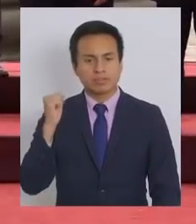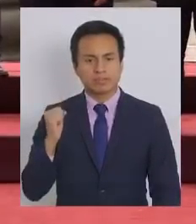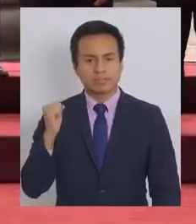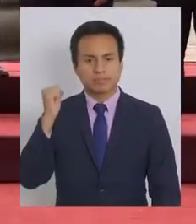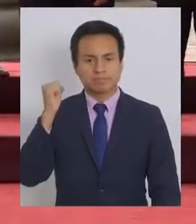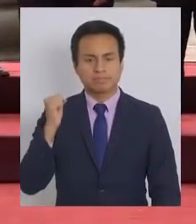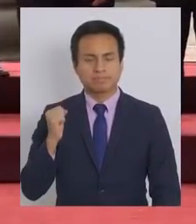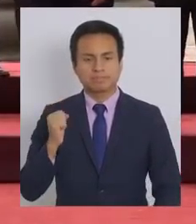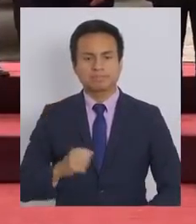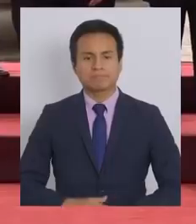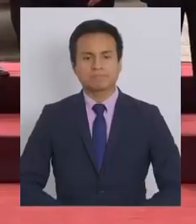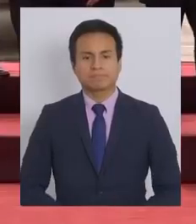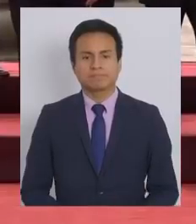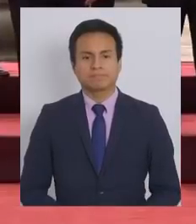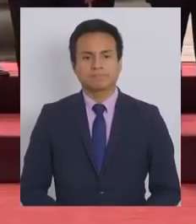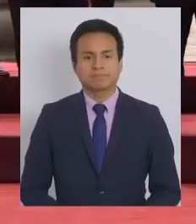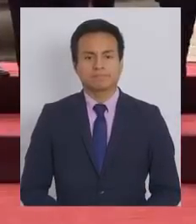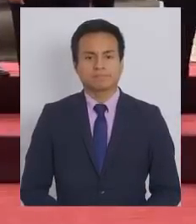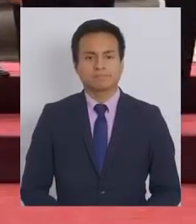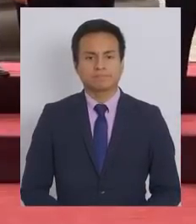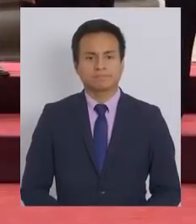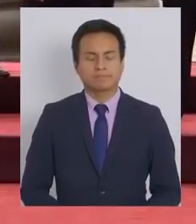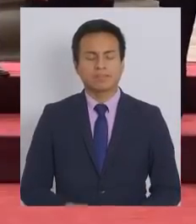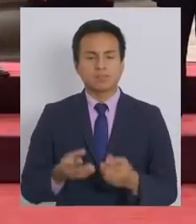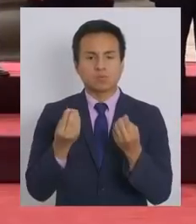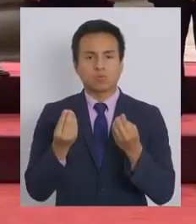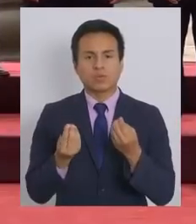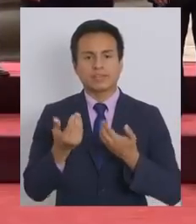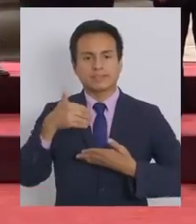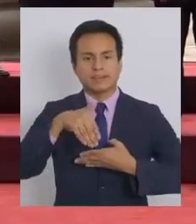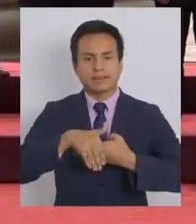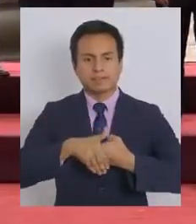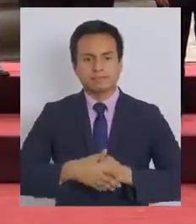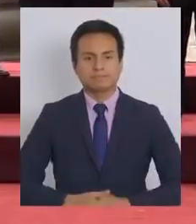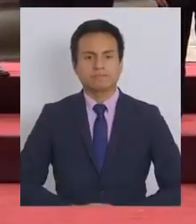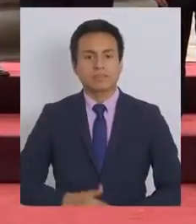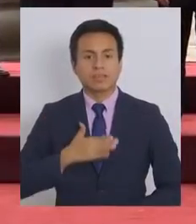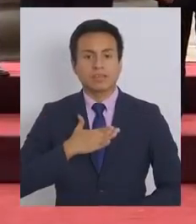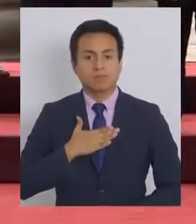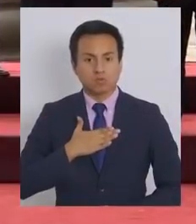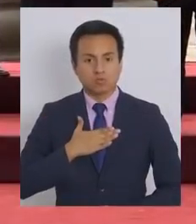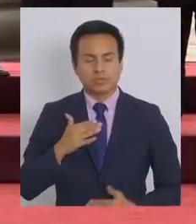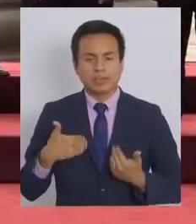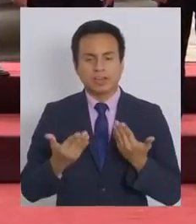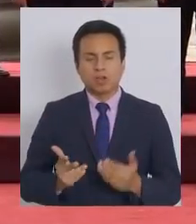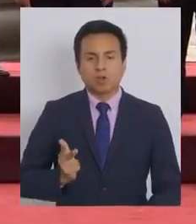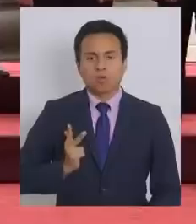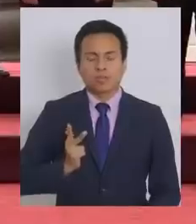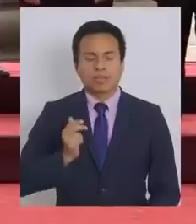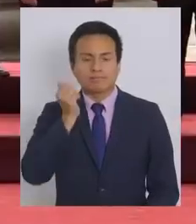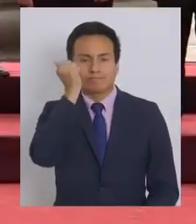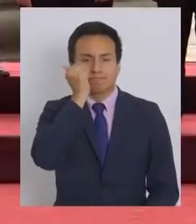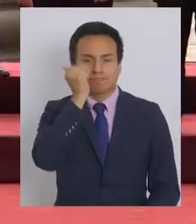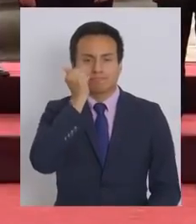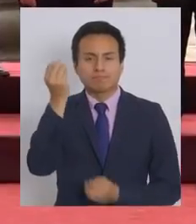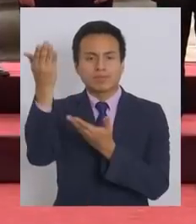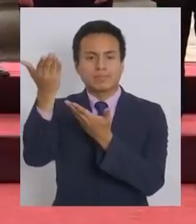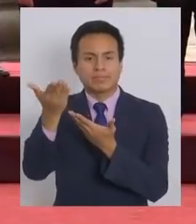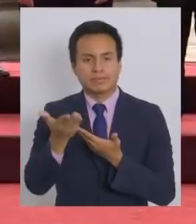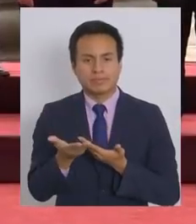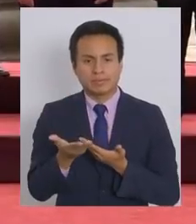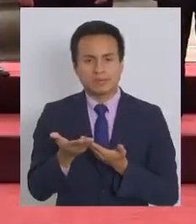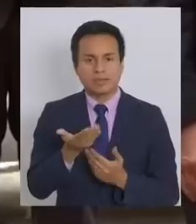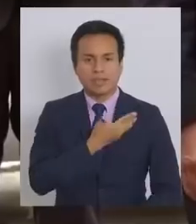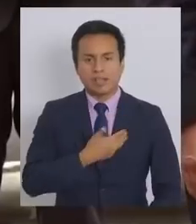Piñera Echenique. Muy buenas tardes. Queremos dar una cordial y cariñosa bienvenida